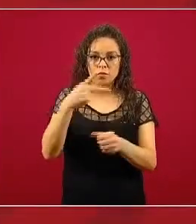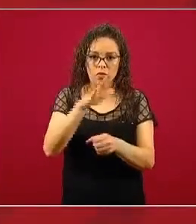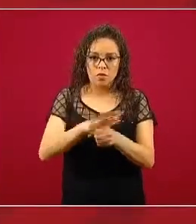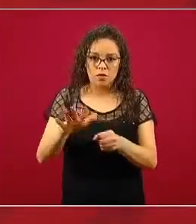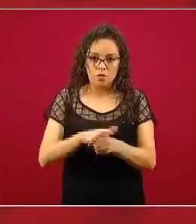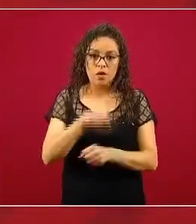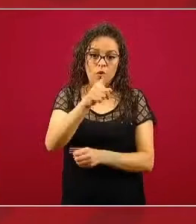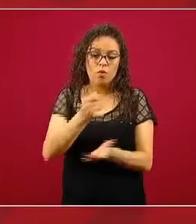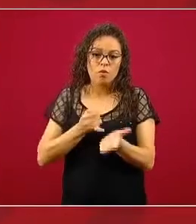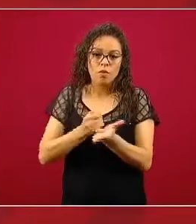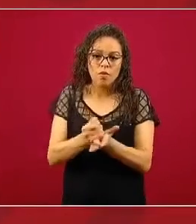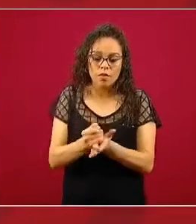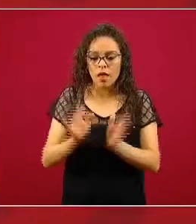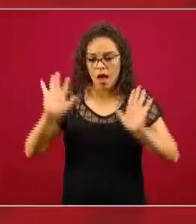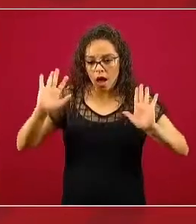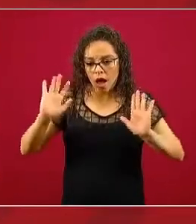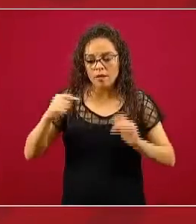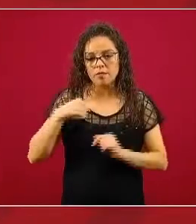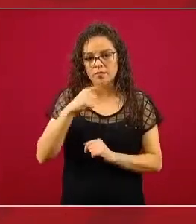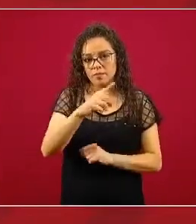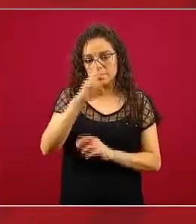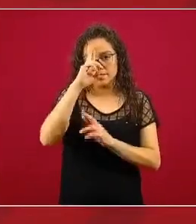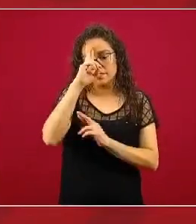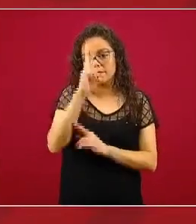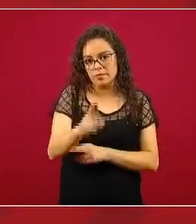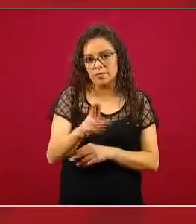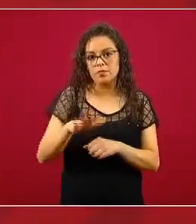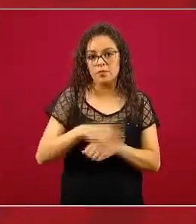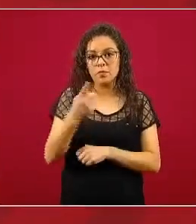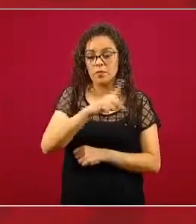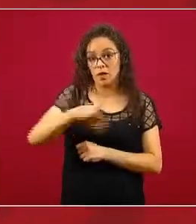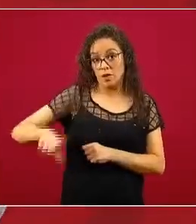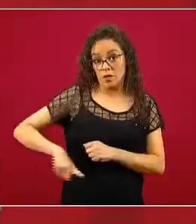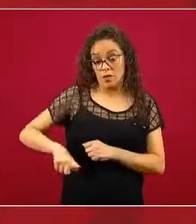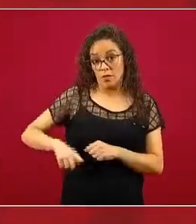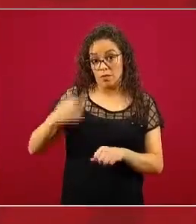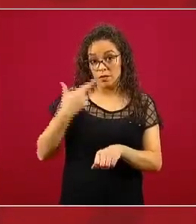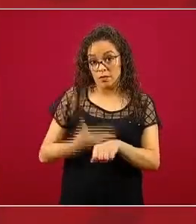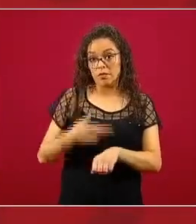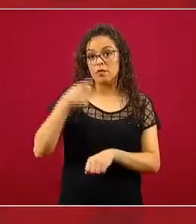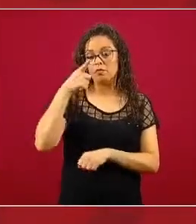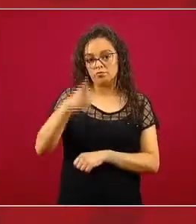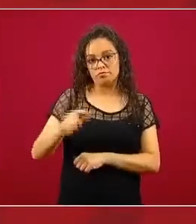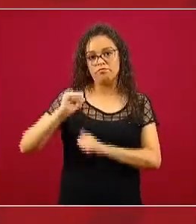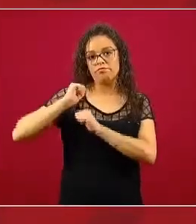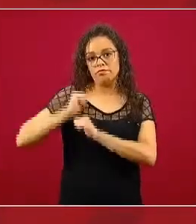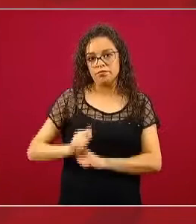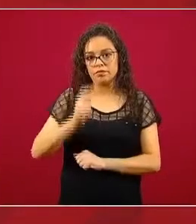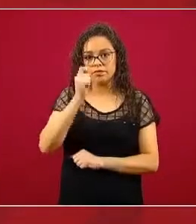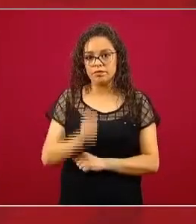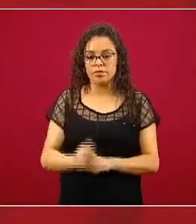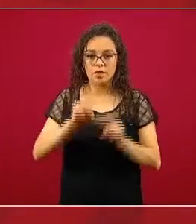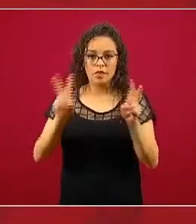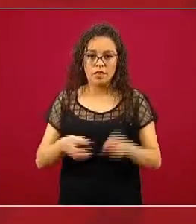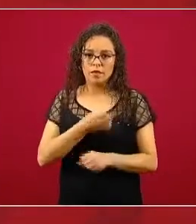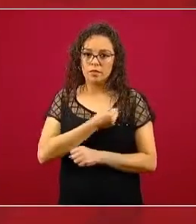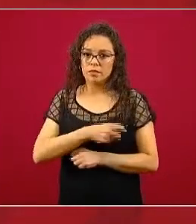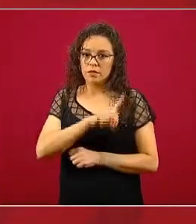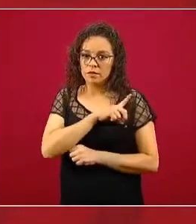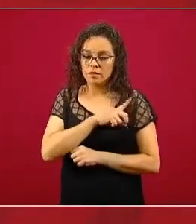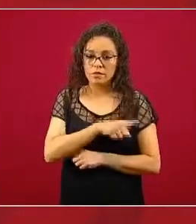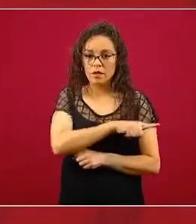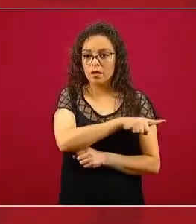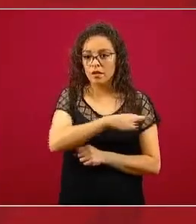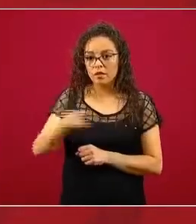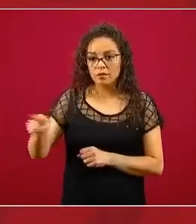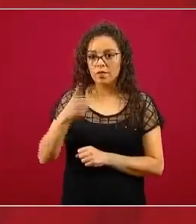completo. Recordar que los gobernadores son autoridades sanitarias y en la mayoría tomaron decisiones de no